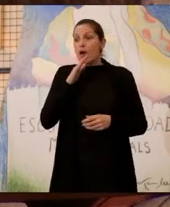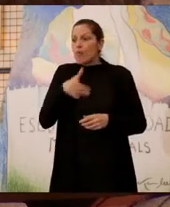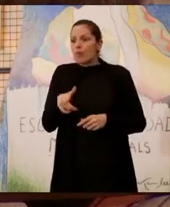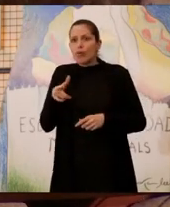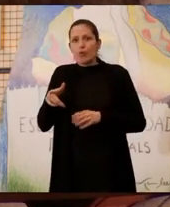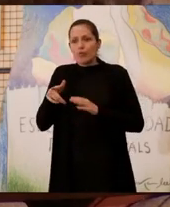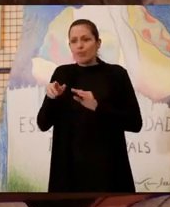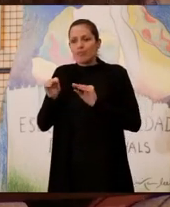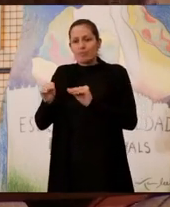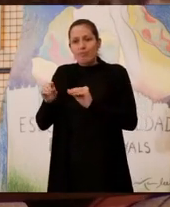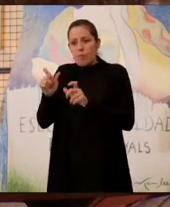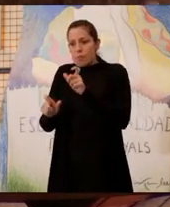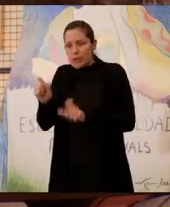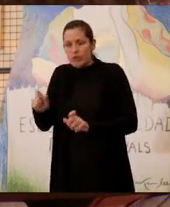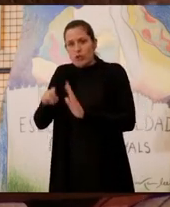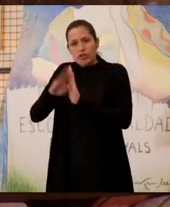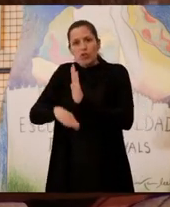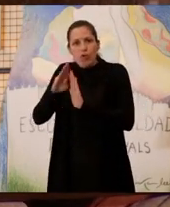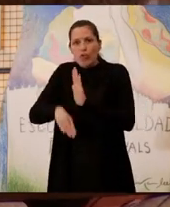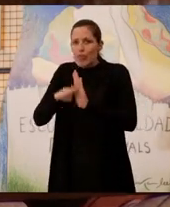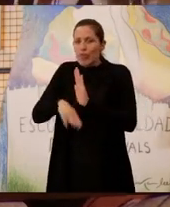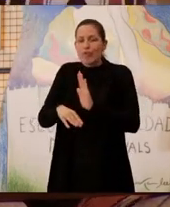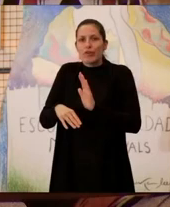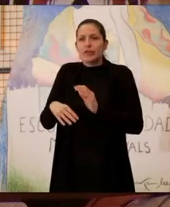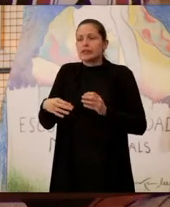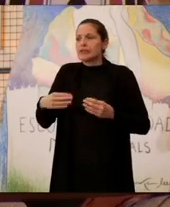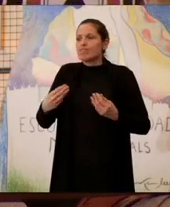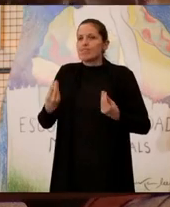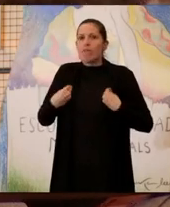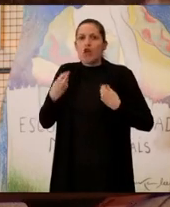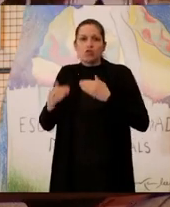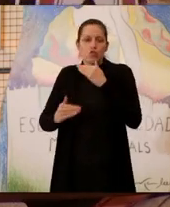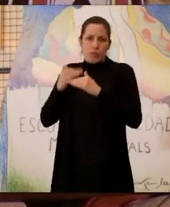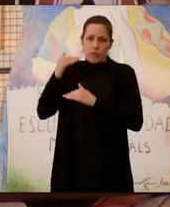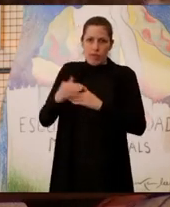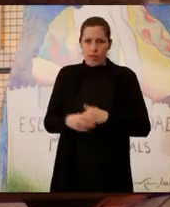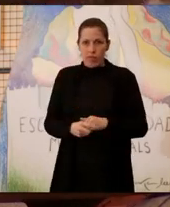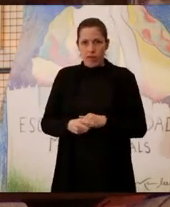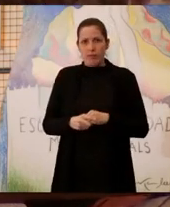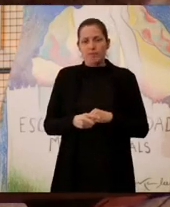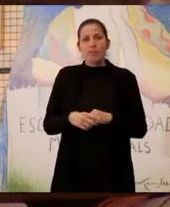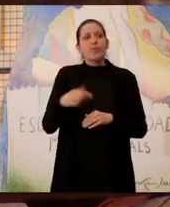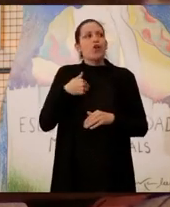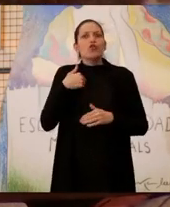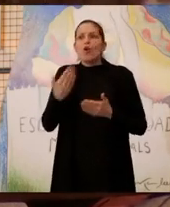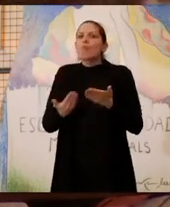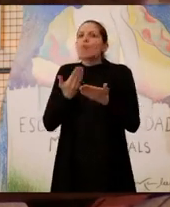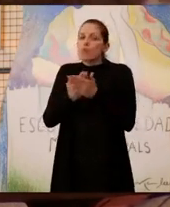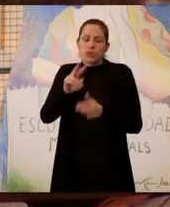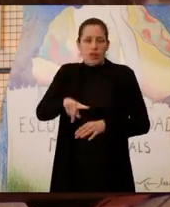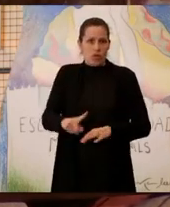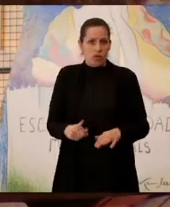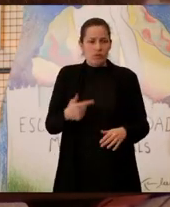un movimiento que ya está llegando en España Bueno no es que yo lo proponga cuidado pero creo que no tenemos